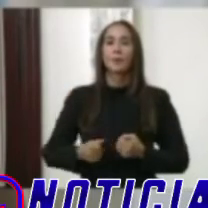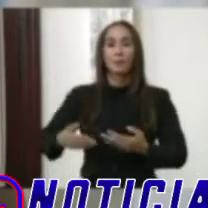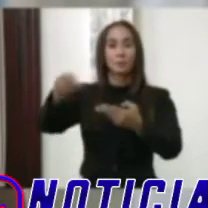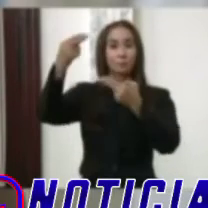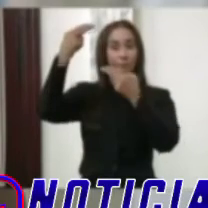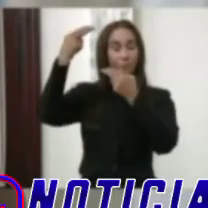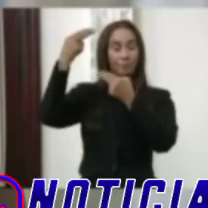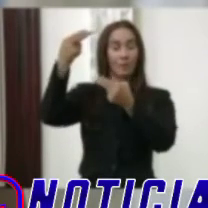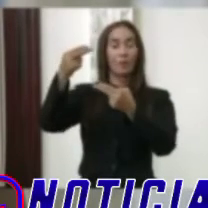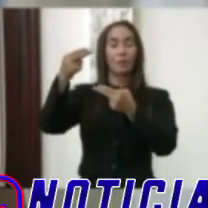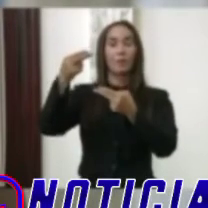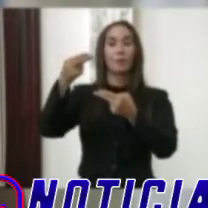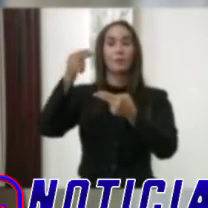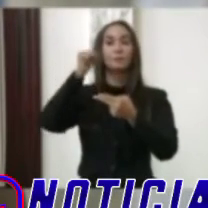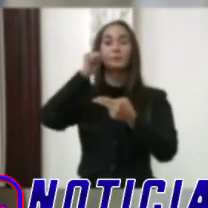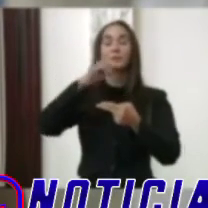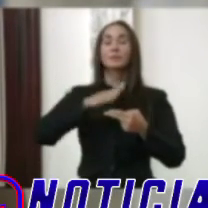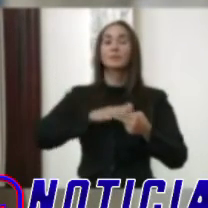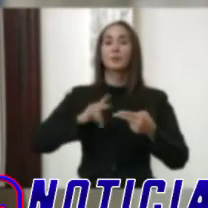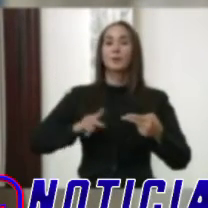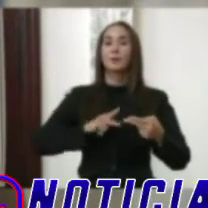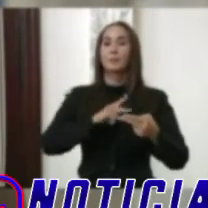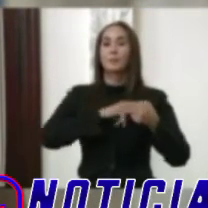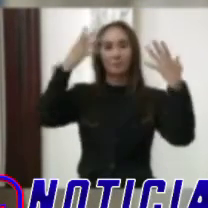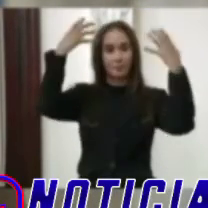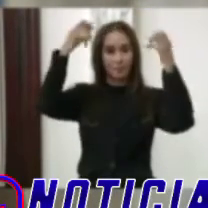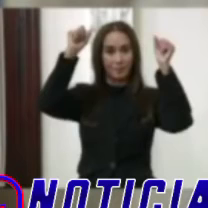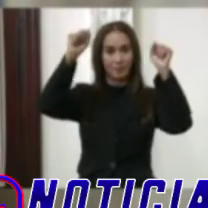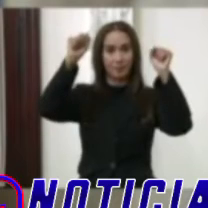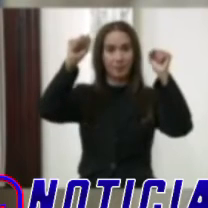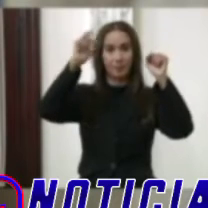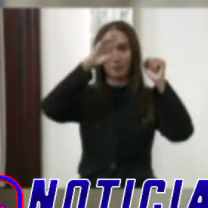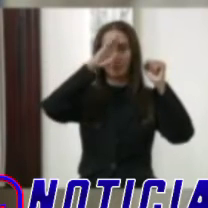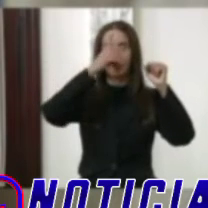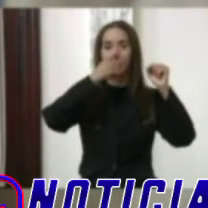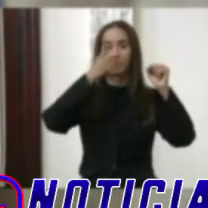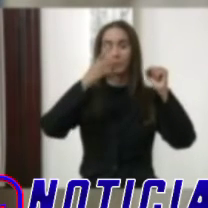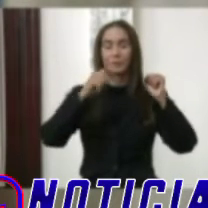Excelentísima señora Raquel Peña, vicepresidenta de la República.